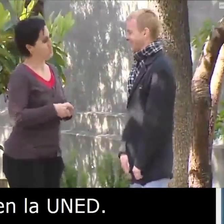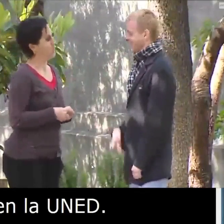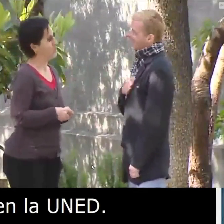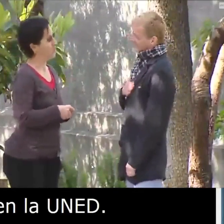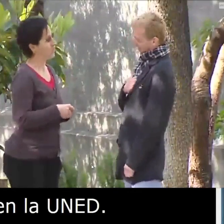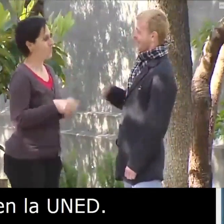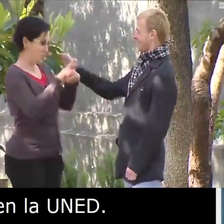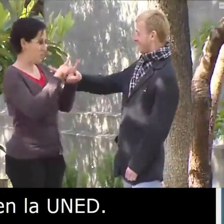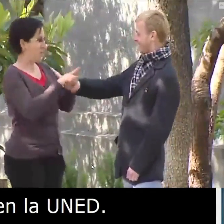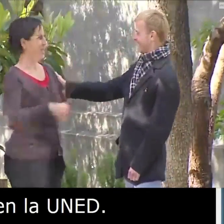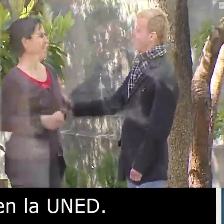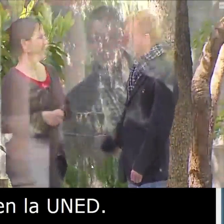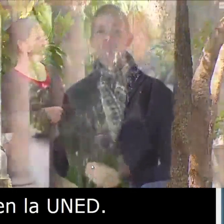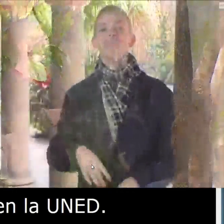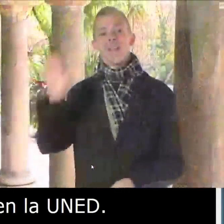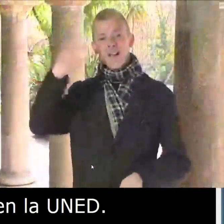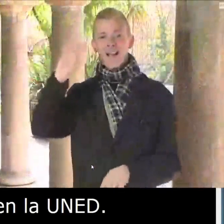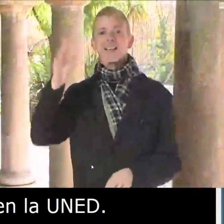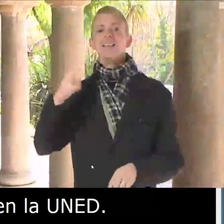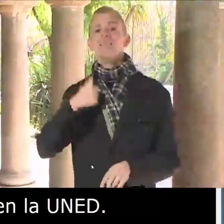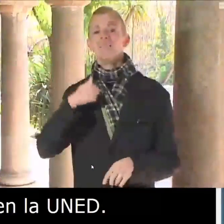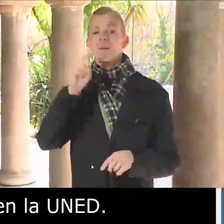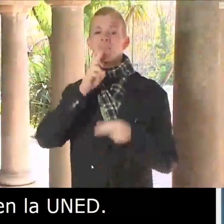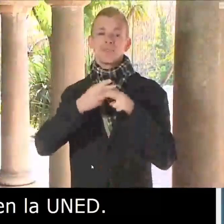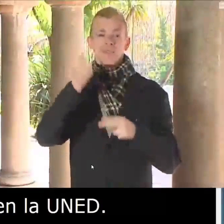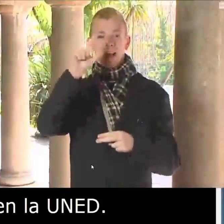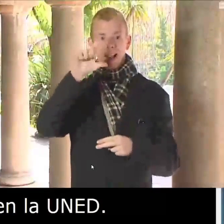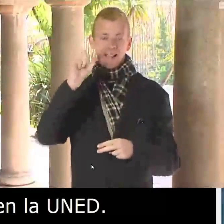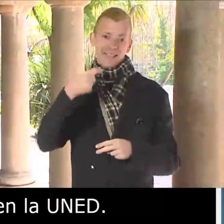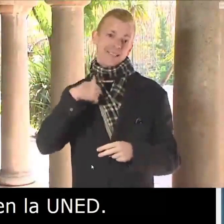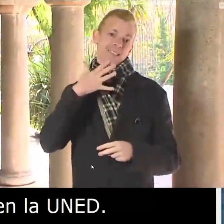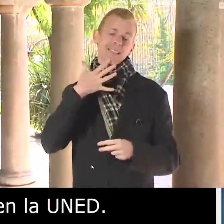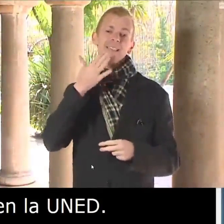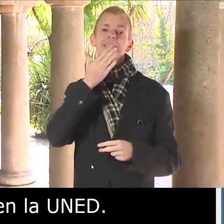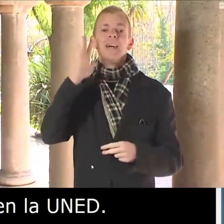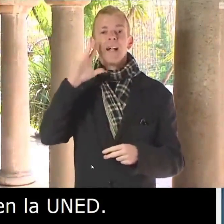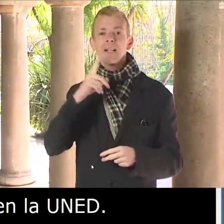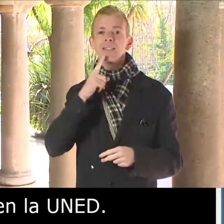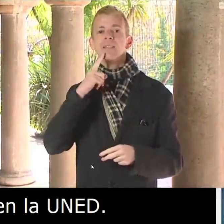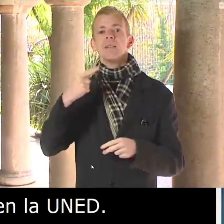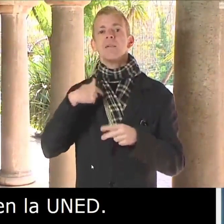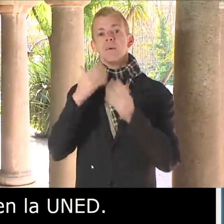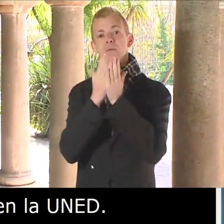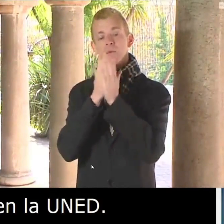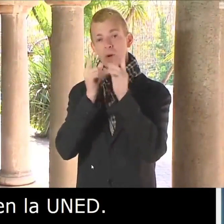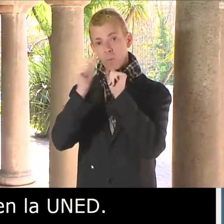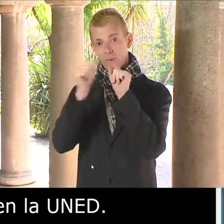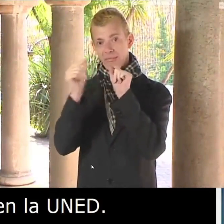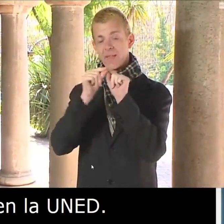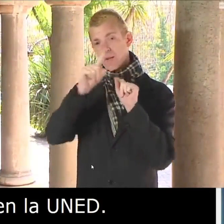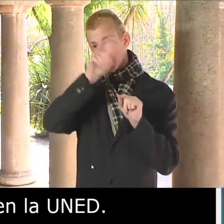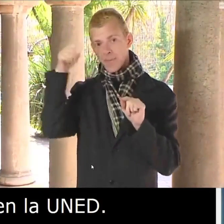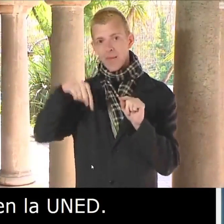y su intérprete se comunican mediante lengua de signos. Hola, me llamo Alex, este es mi signo